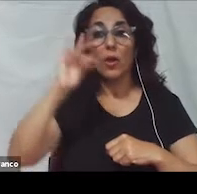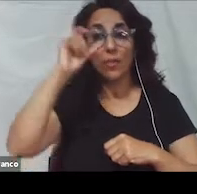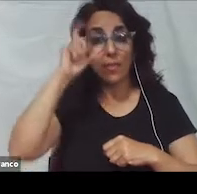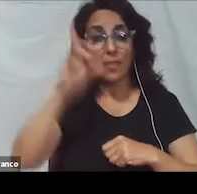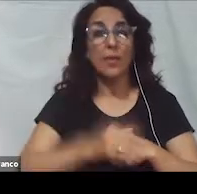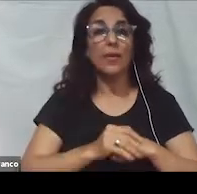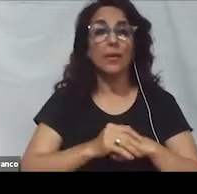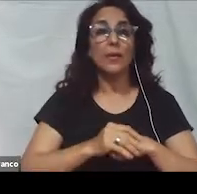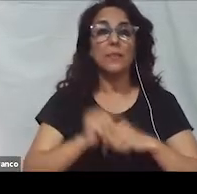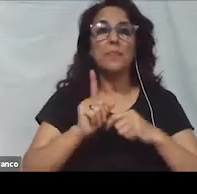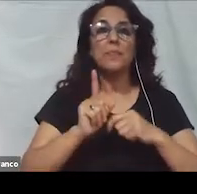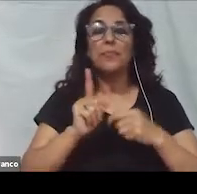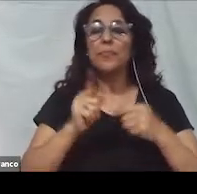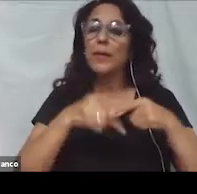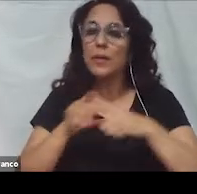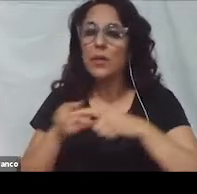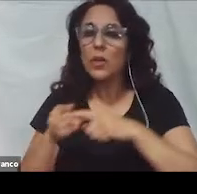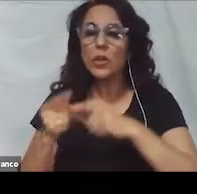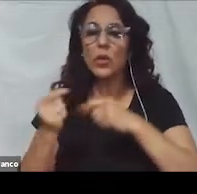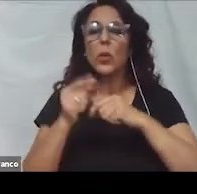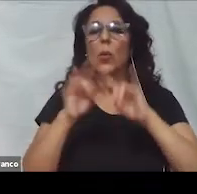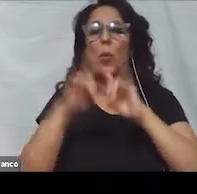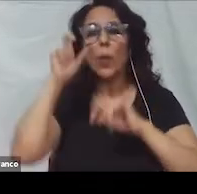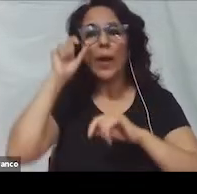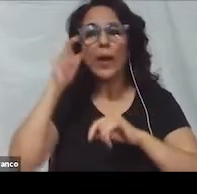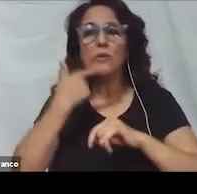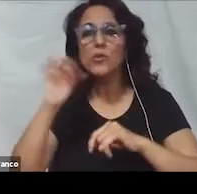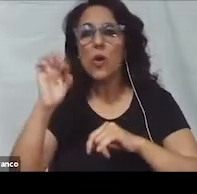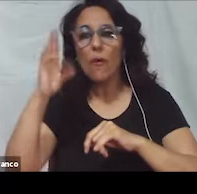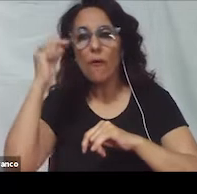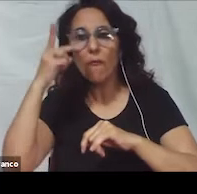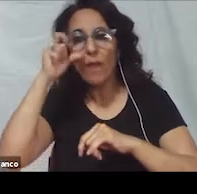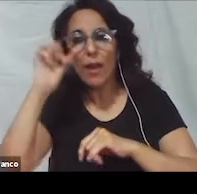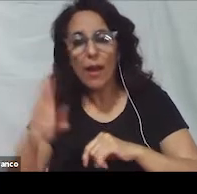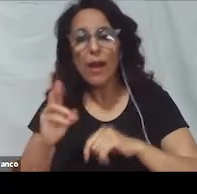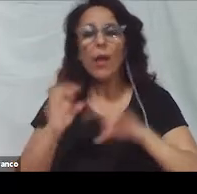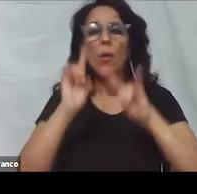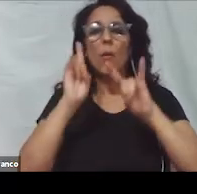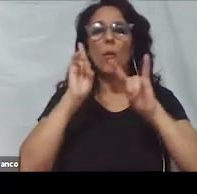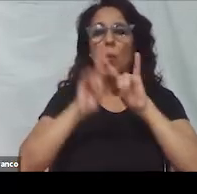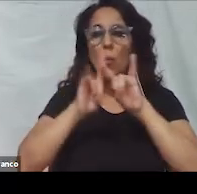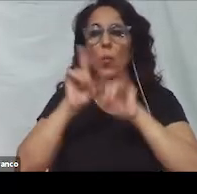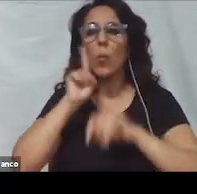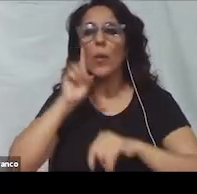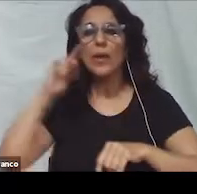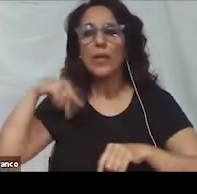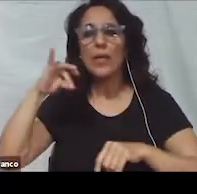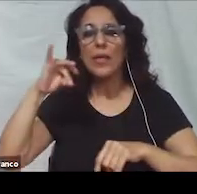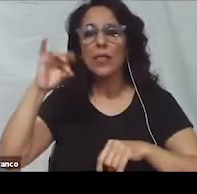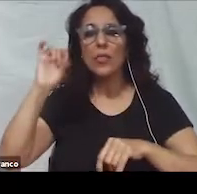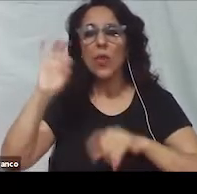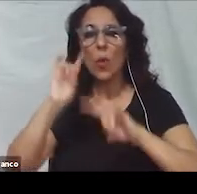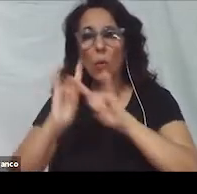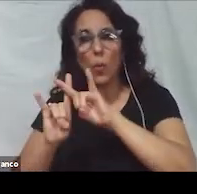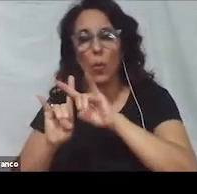¿sí? Si usan iOS o Mac, tienen VoiceOver. Si usan Windows, existe